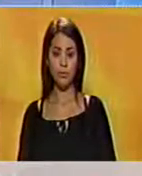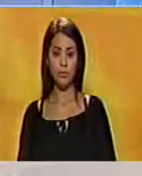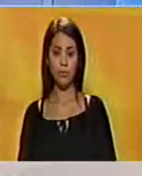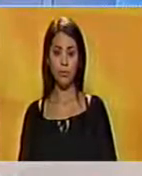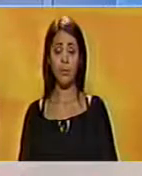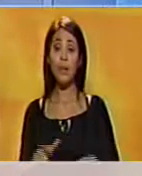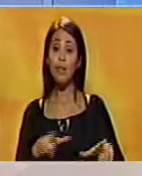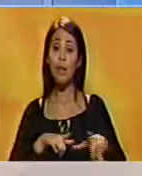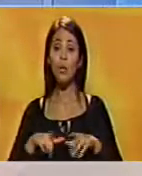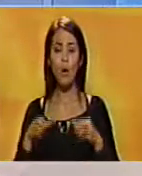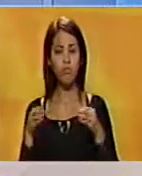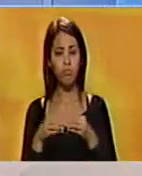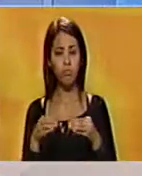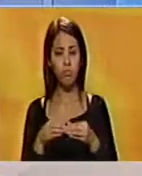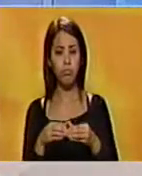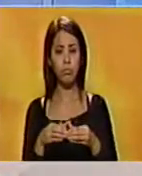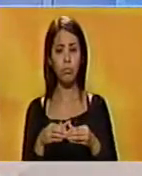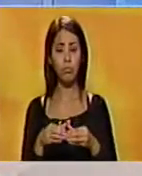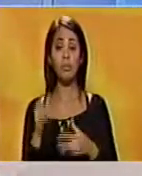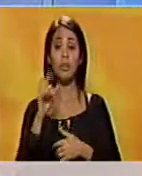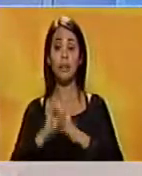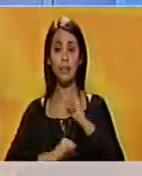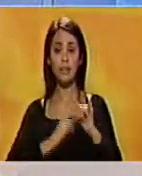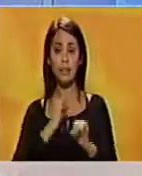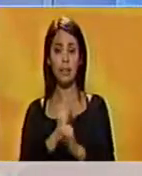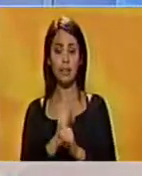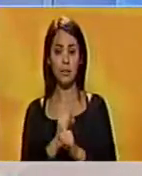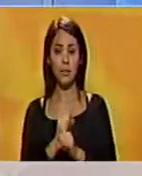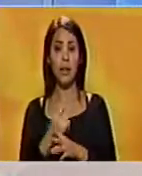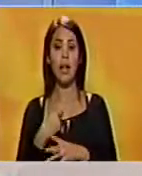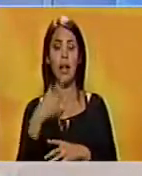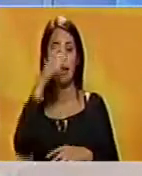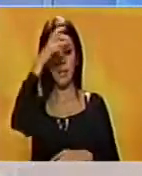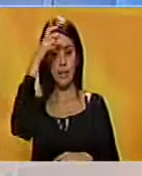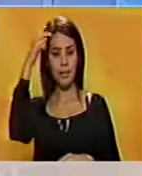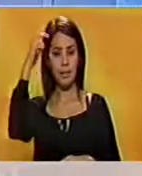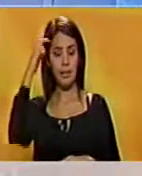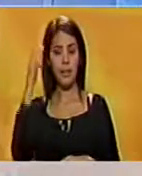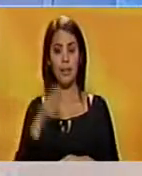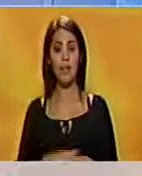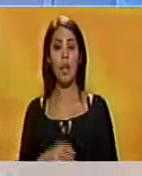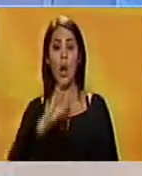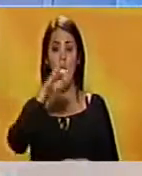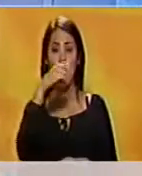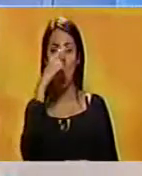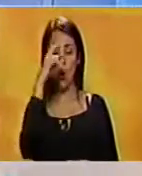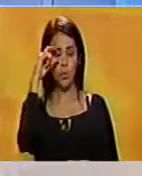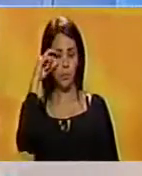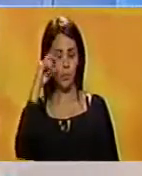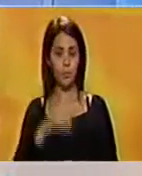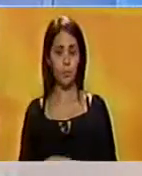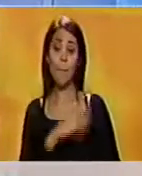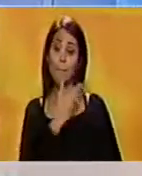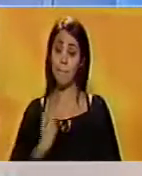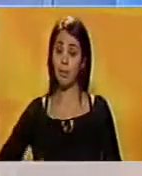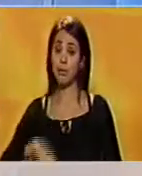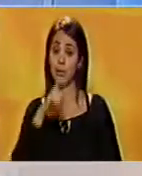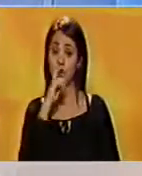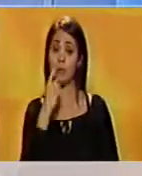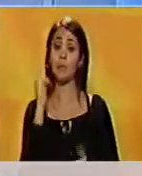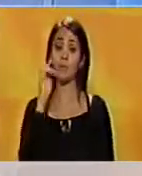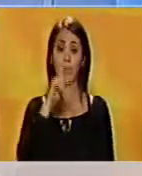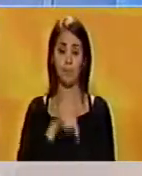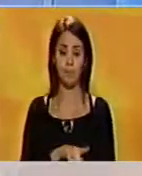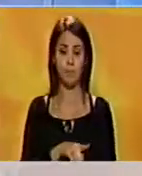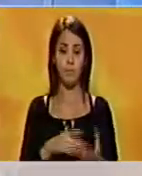Desde la cumbre de la Alianza Solar Internacional en Nueva Delhi, el canciller de la República, Jorge Arreaza, aseguró que el presidente Nicolás Maduro asistirá